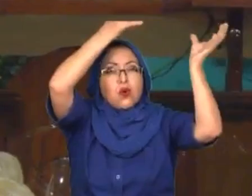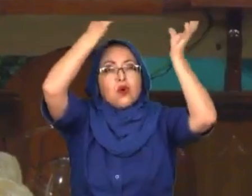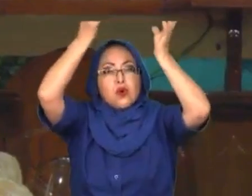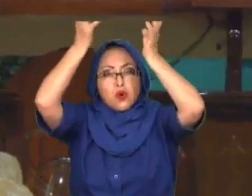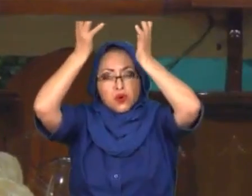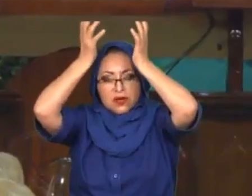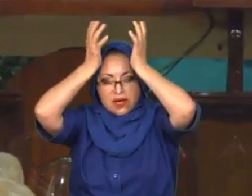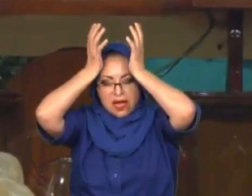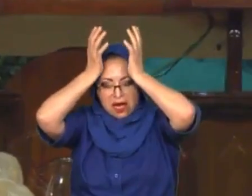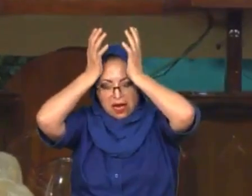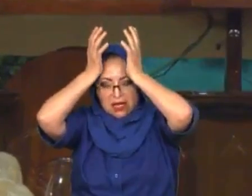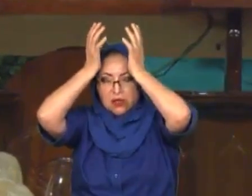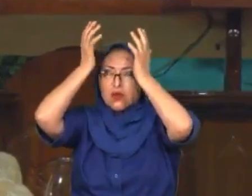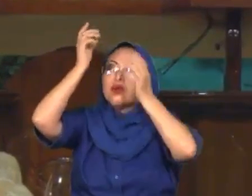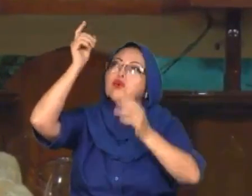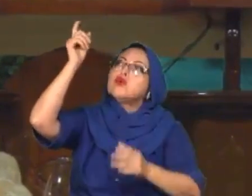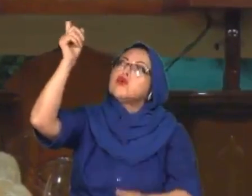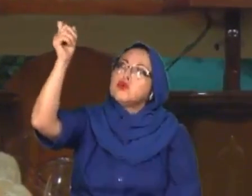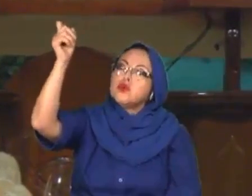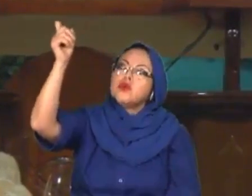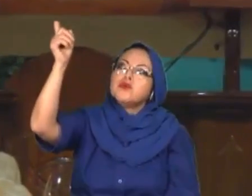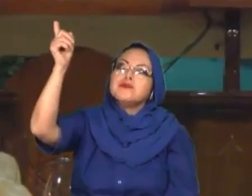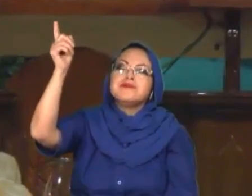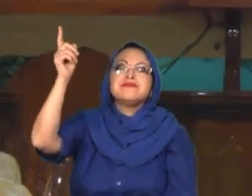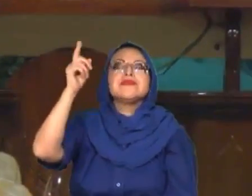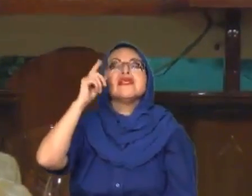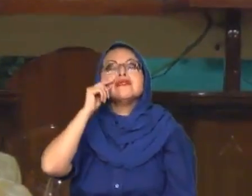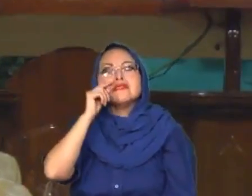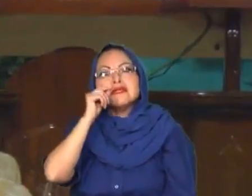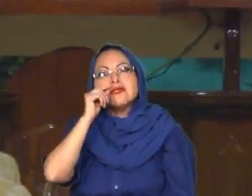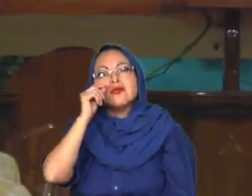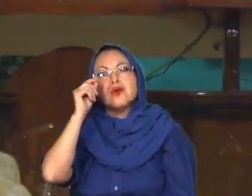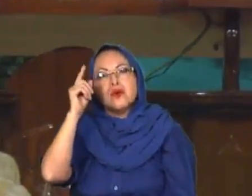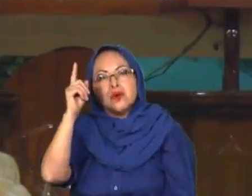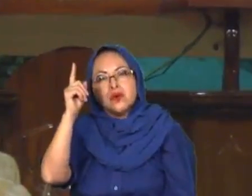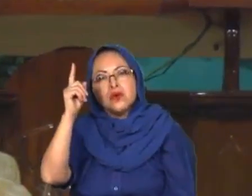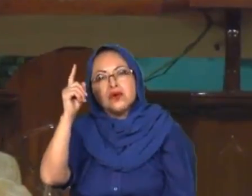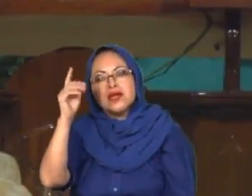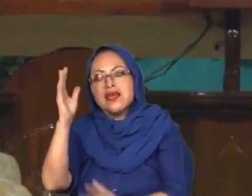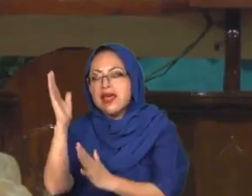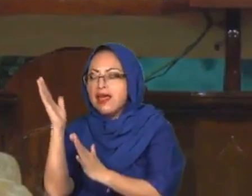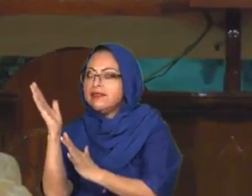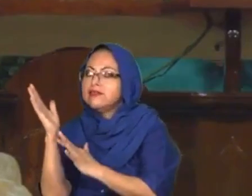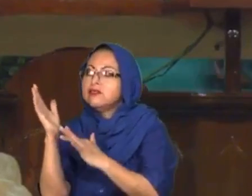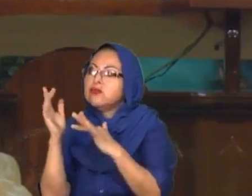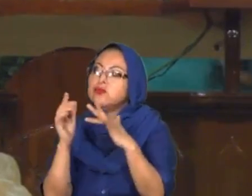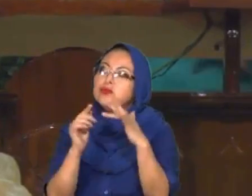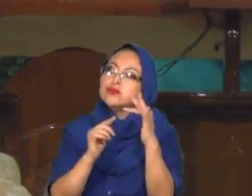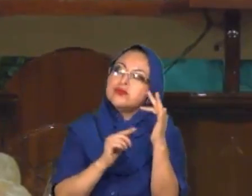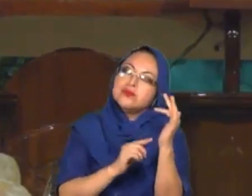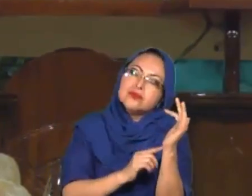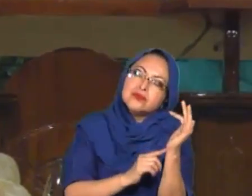coronado seas tú, Señor Jesús,